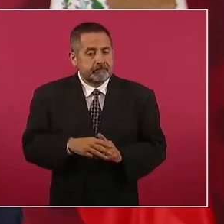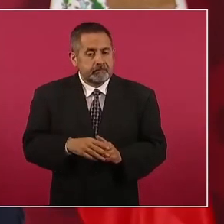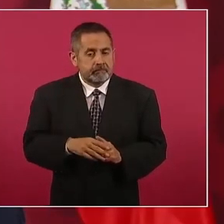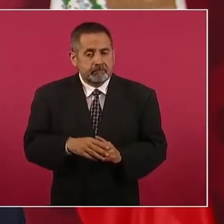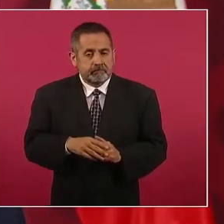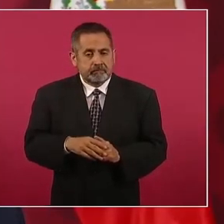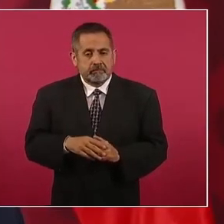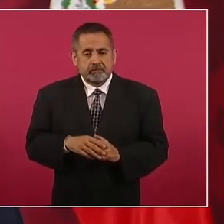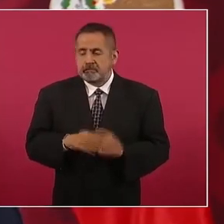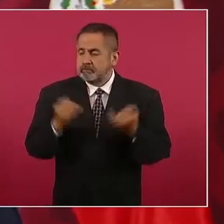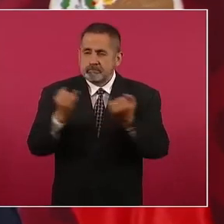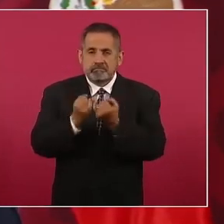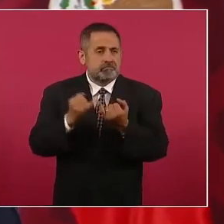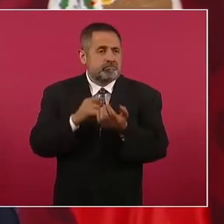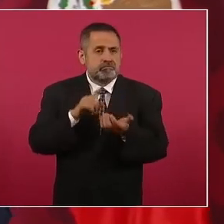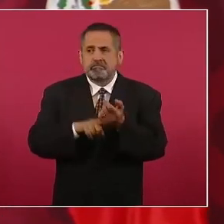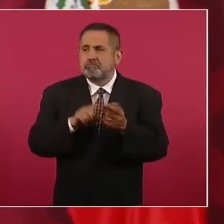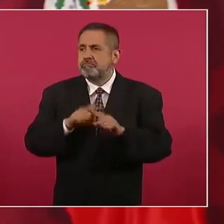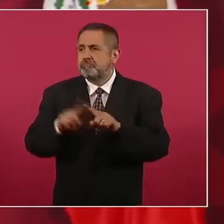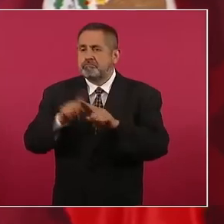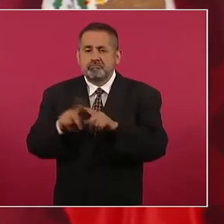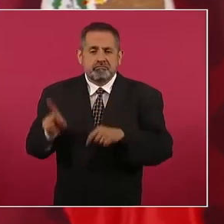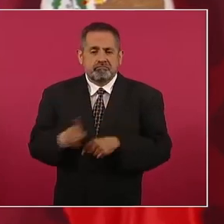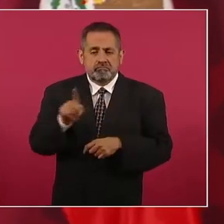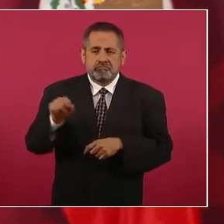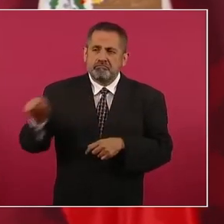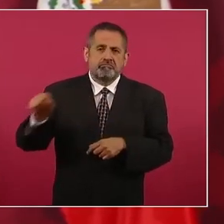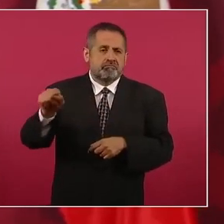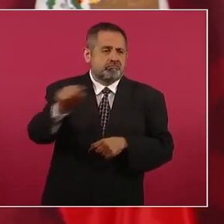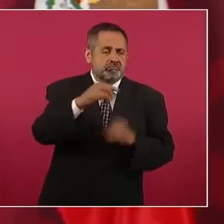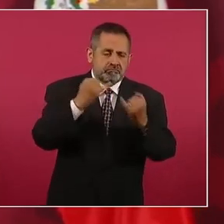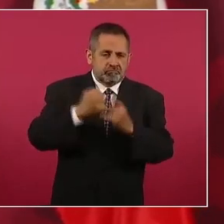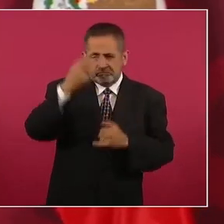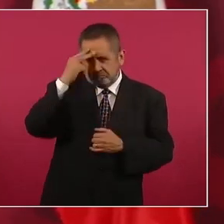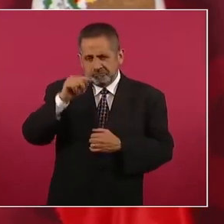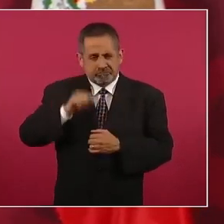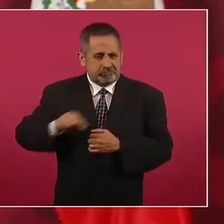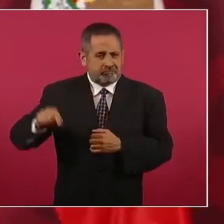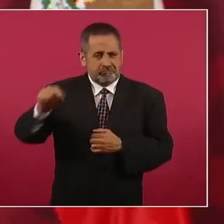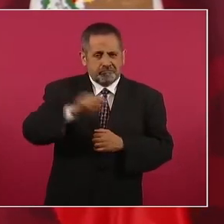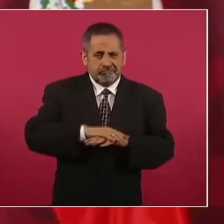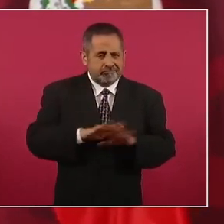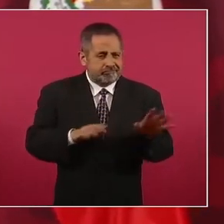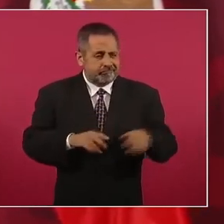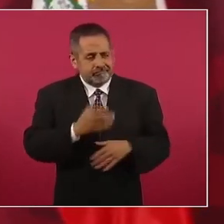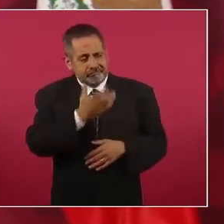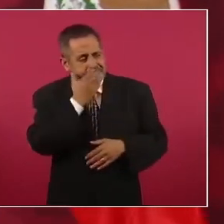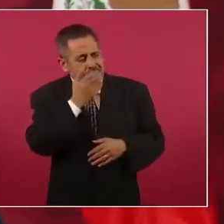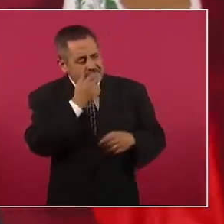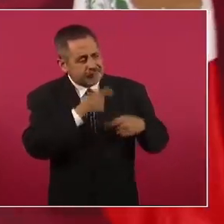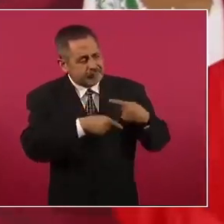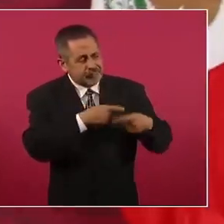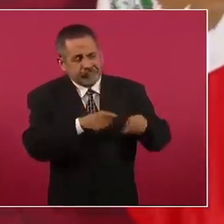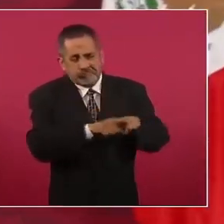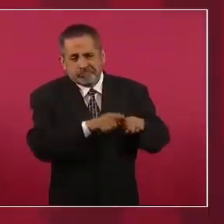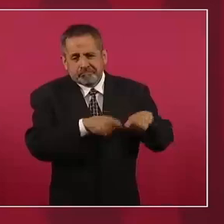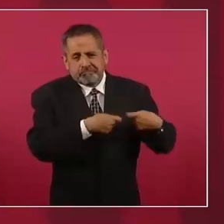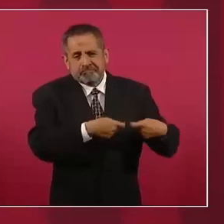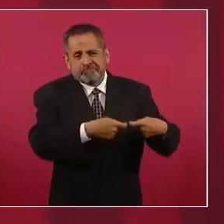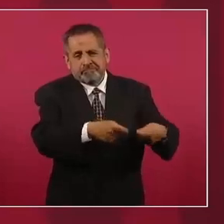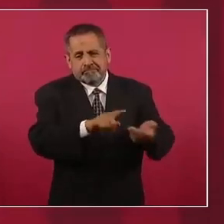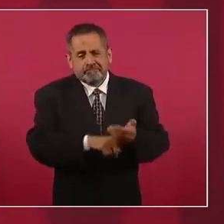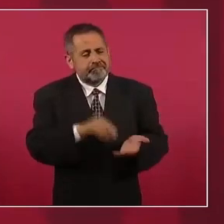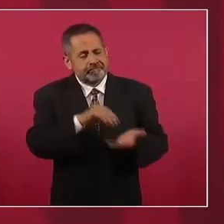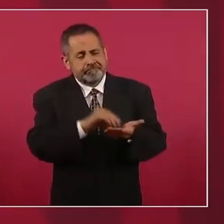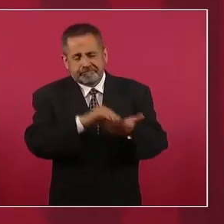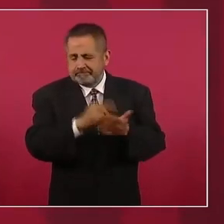como en todos los pueblos y como ha sido en México, el pensamiento conservador, ahí